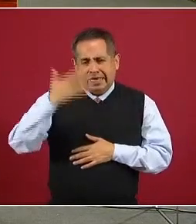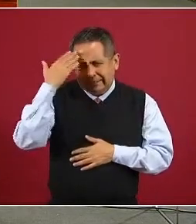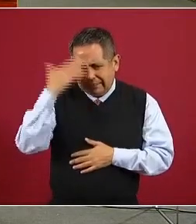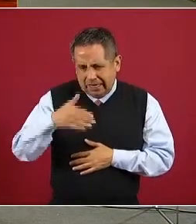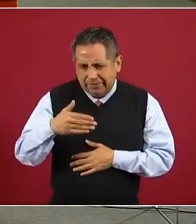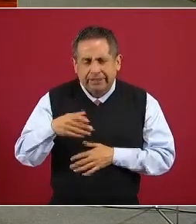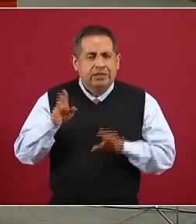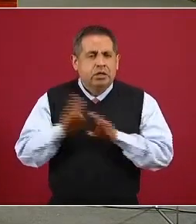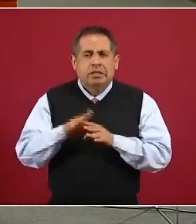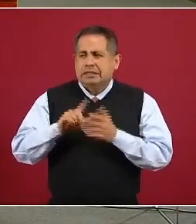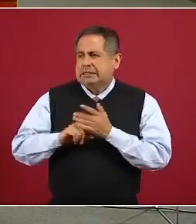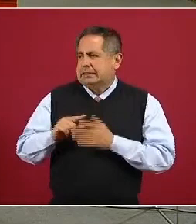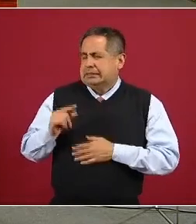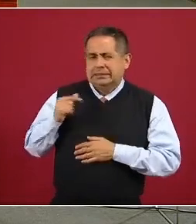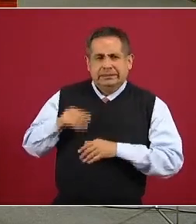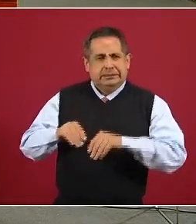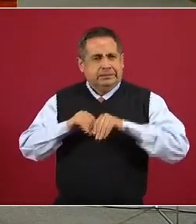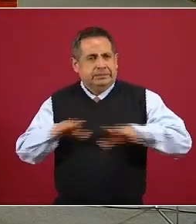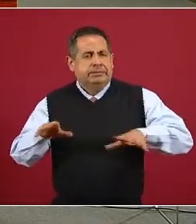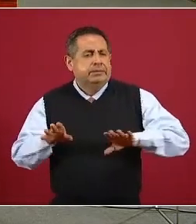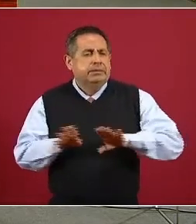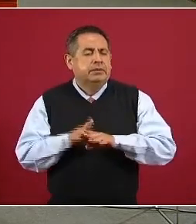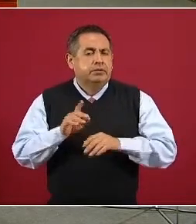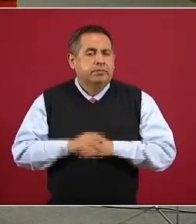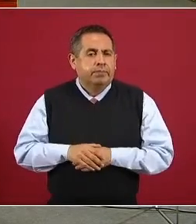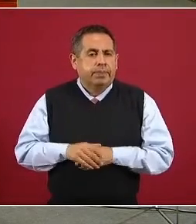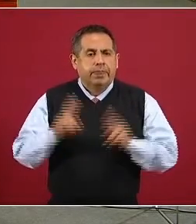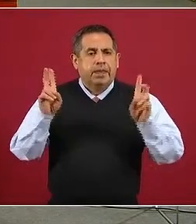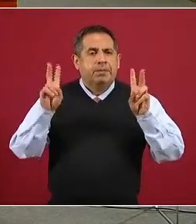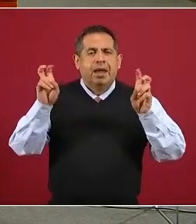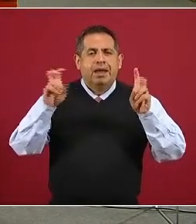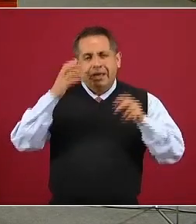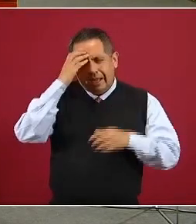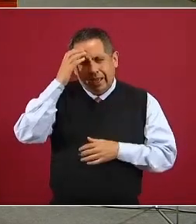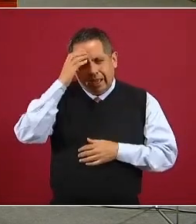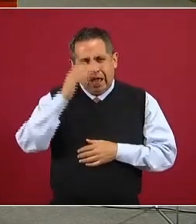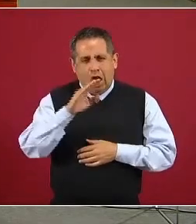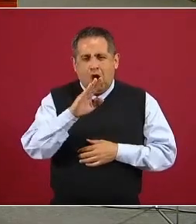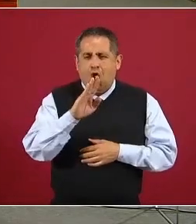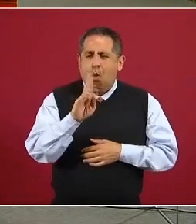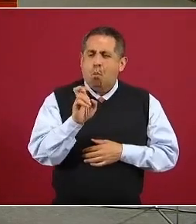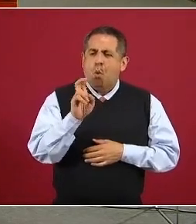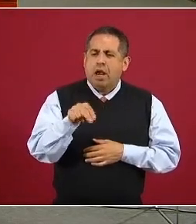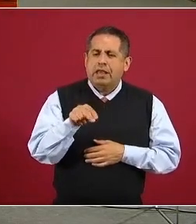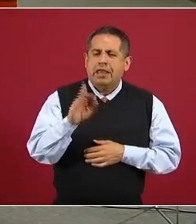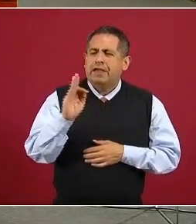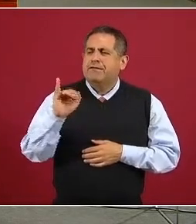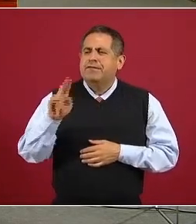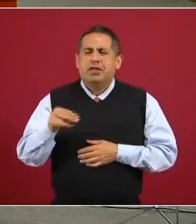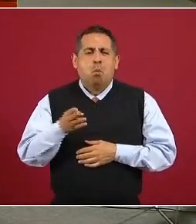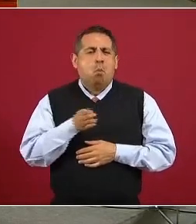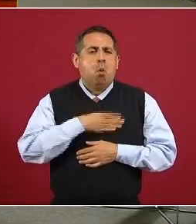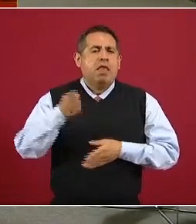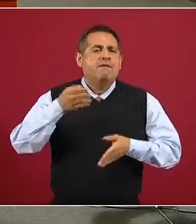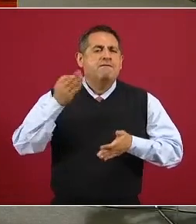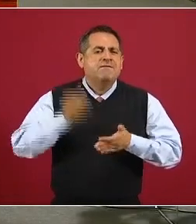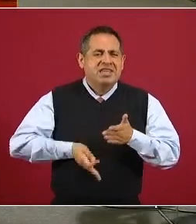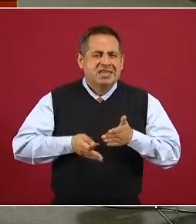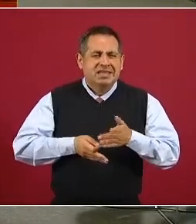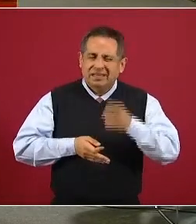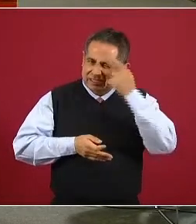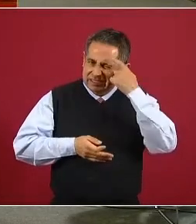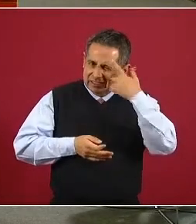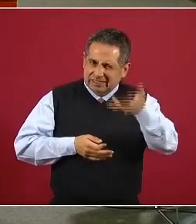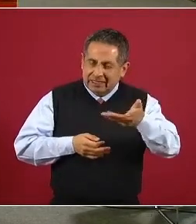información más reciente, que se trata del Buen Fin, este programa que cumple una década y que la